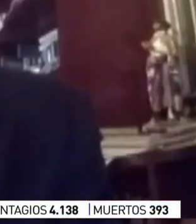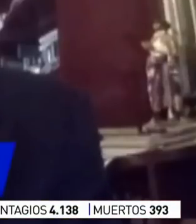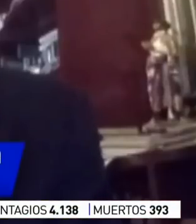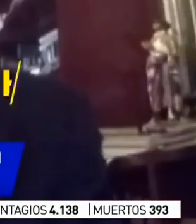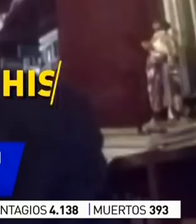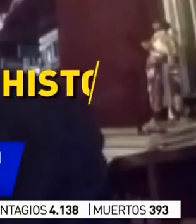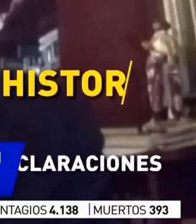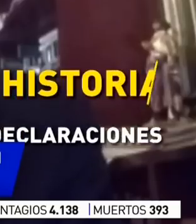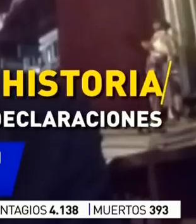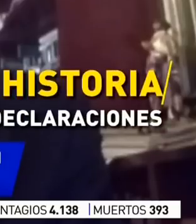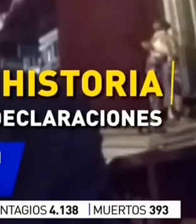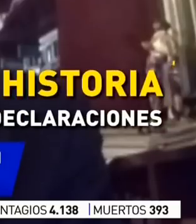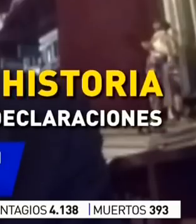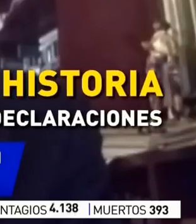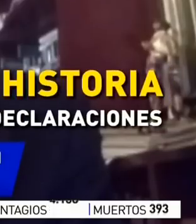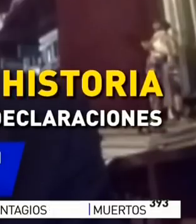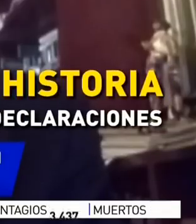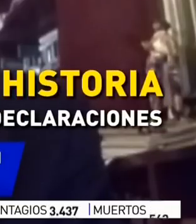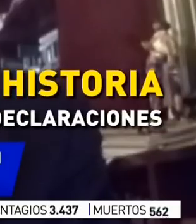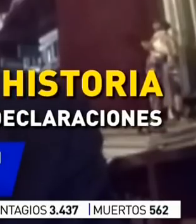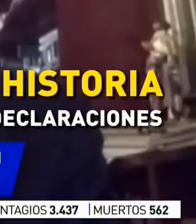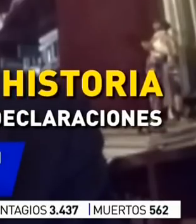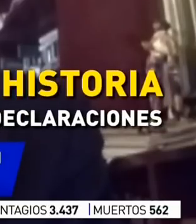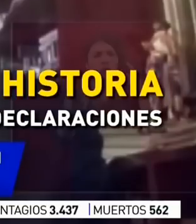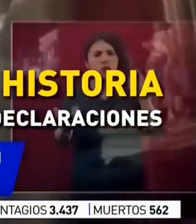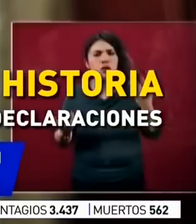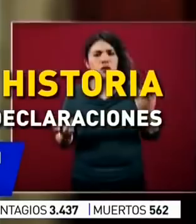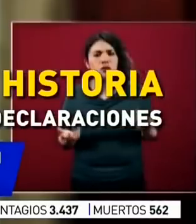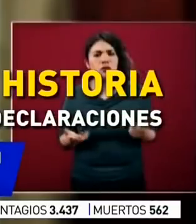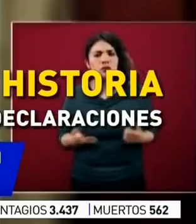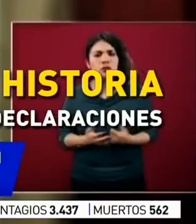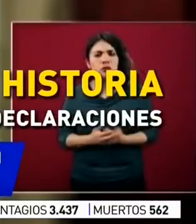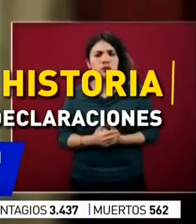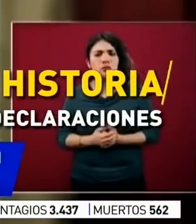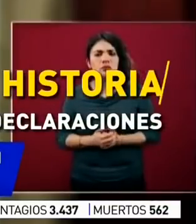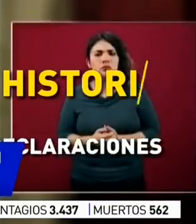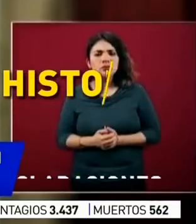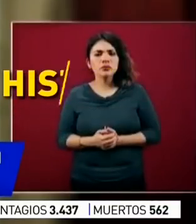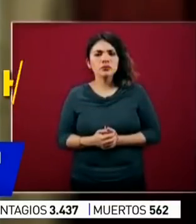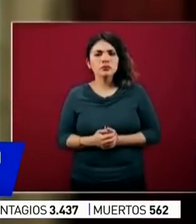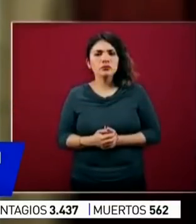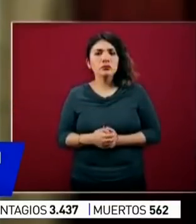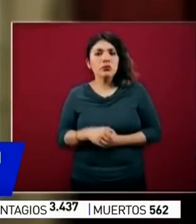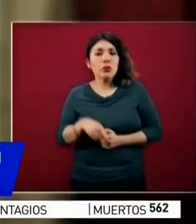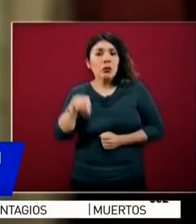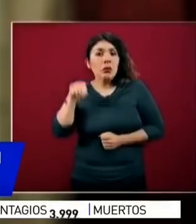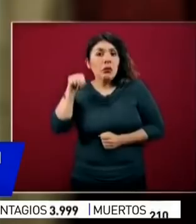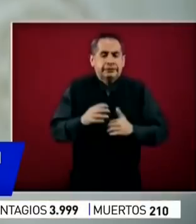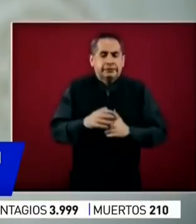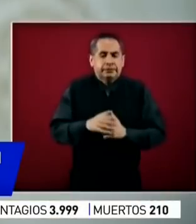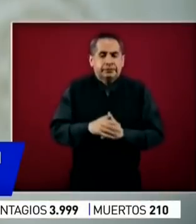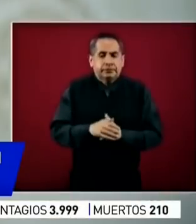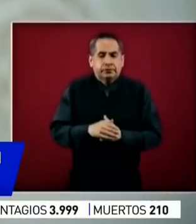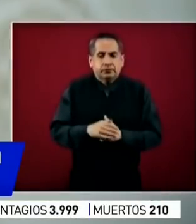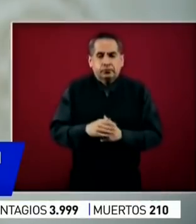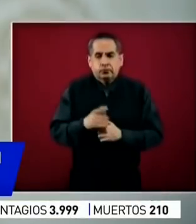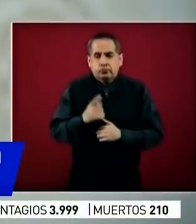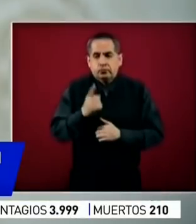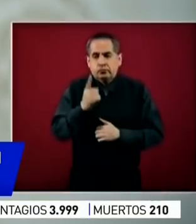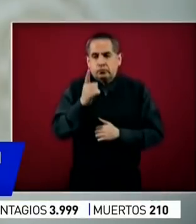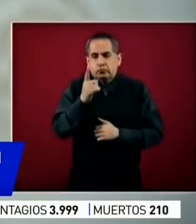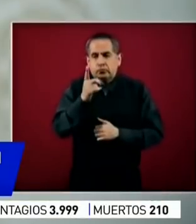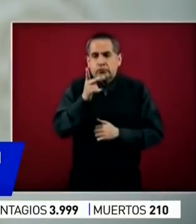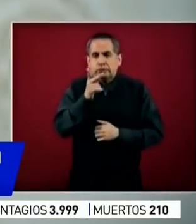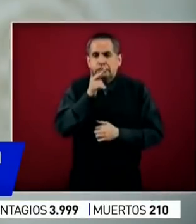revisa la historia de sus declaraciones, las actitudes políticas, las medidas que ha tomado, se da uno cuenta que ha habido